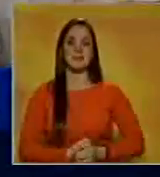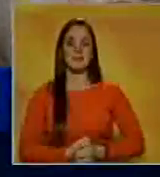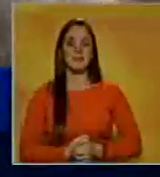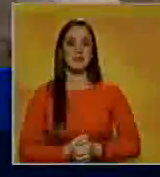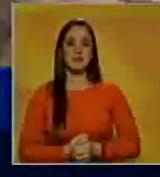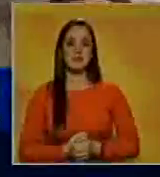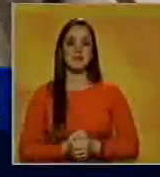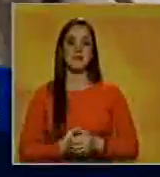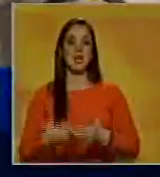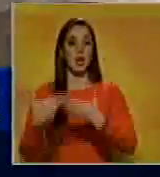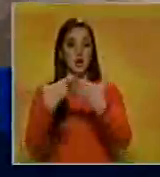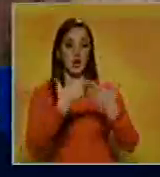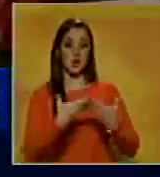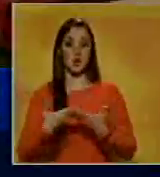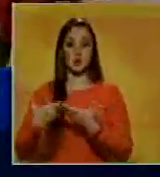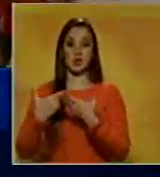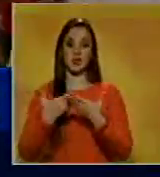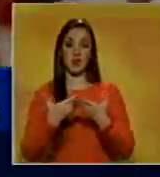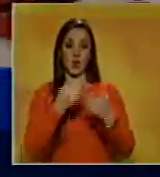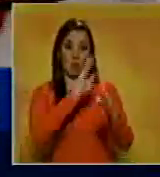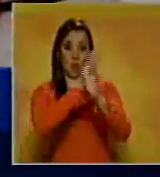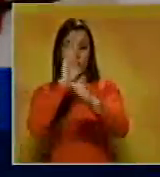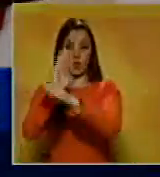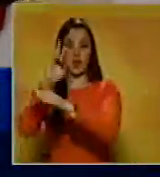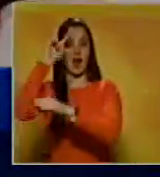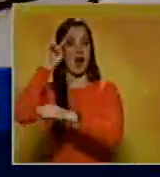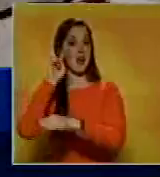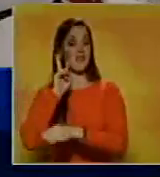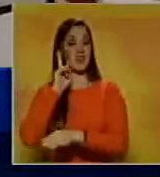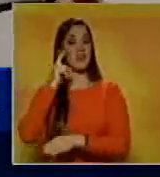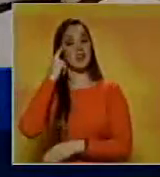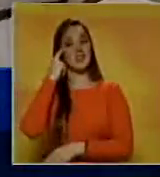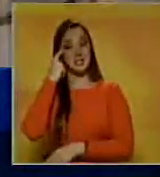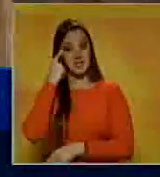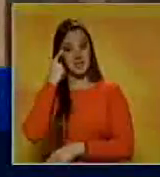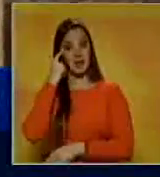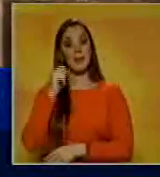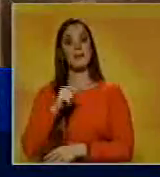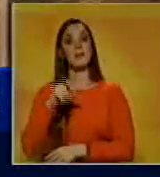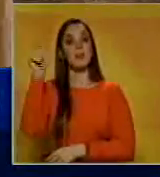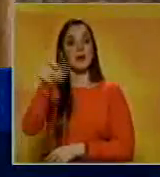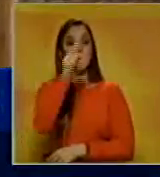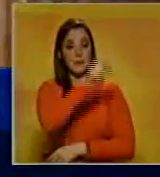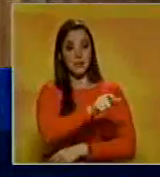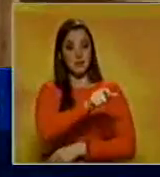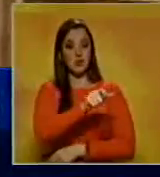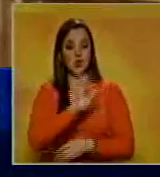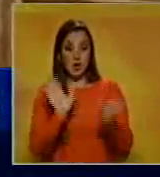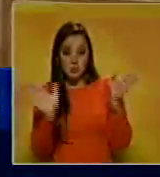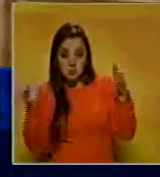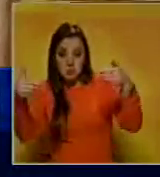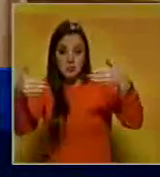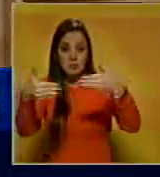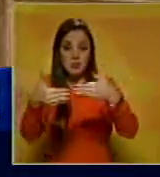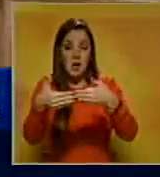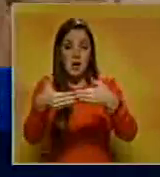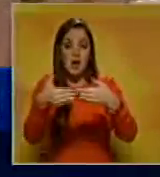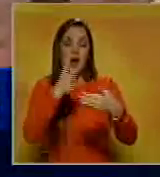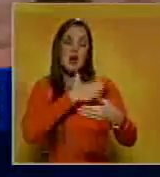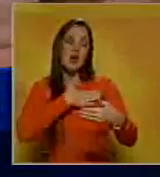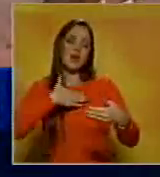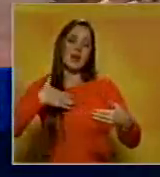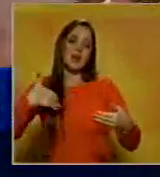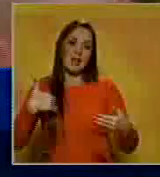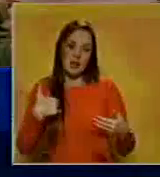Celosamente, los servidores de María cuidan la imagen de la China, mientras que sus devotos resguardan bajo su manto sus más anhelados